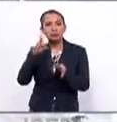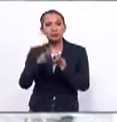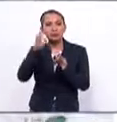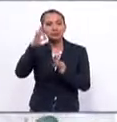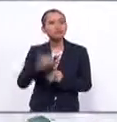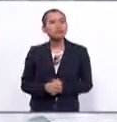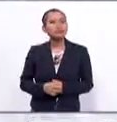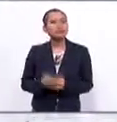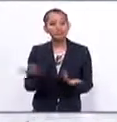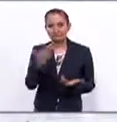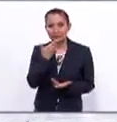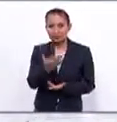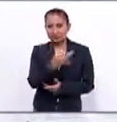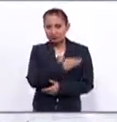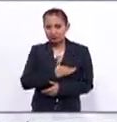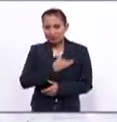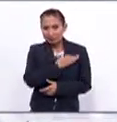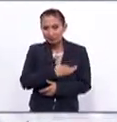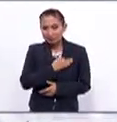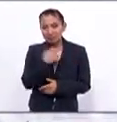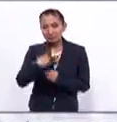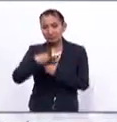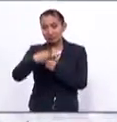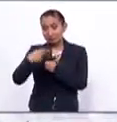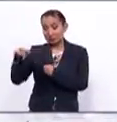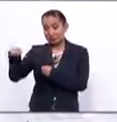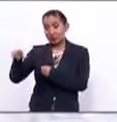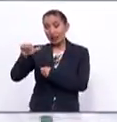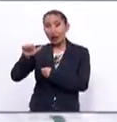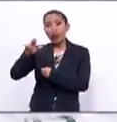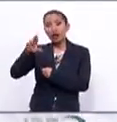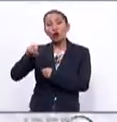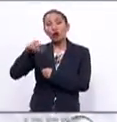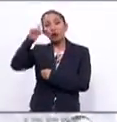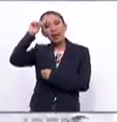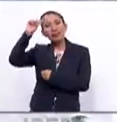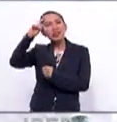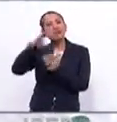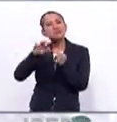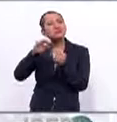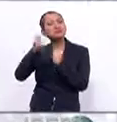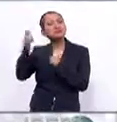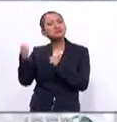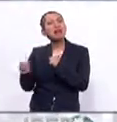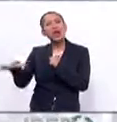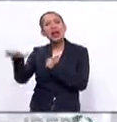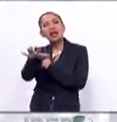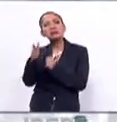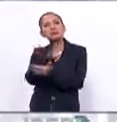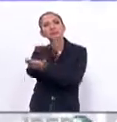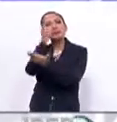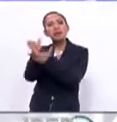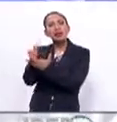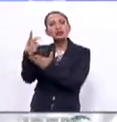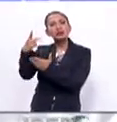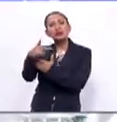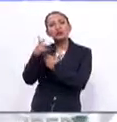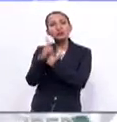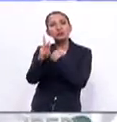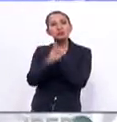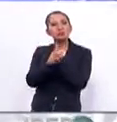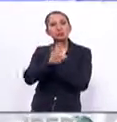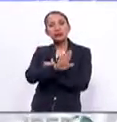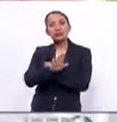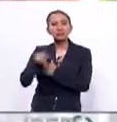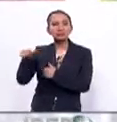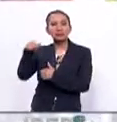Día. Enhorabuena por esta invitación de honor en Arco Madrid. Platíquenos un poco acerca de la presencia que tuvo, la importante presencia